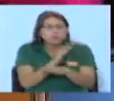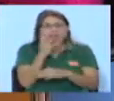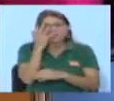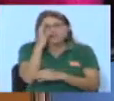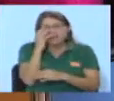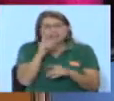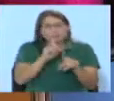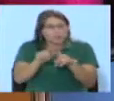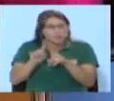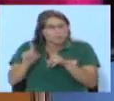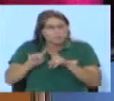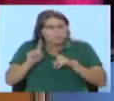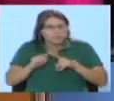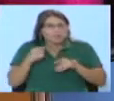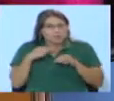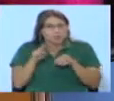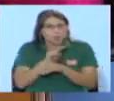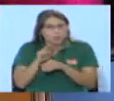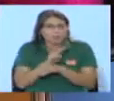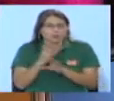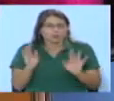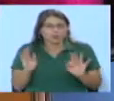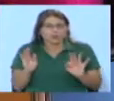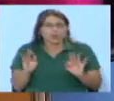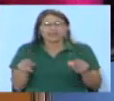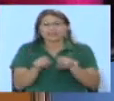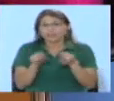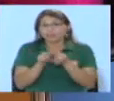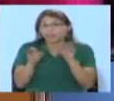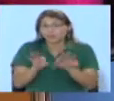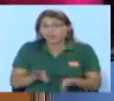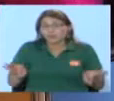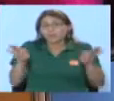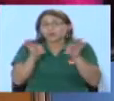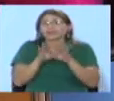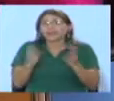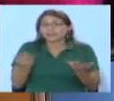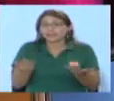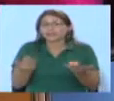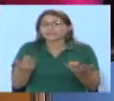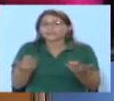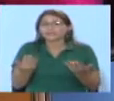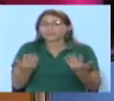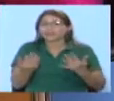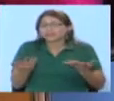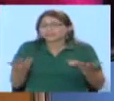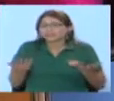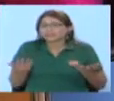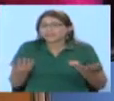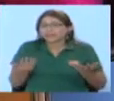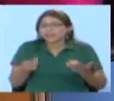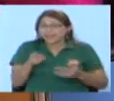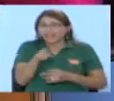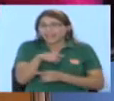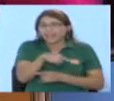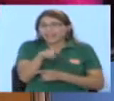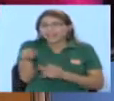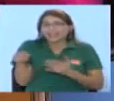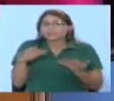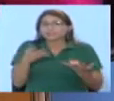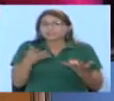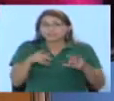ese tipo de cosas. Otra cosa importante es, bueno, ¿cuál es el perfil que en teoría tienen esos